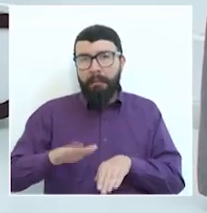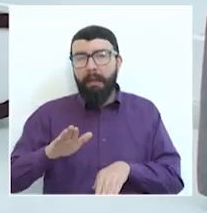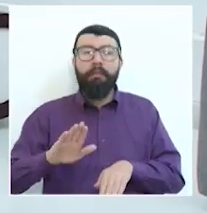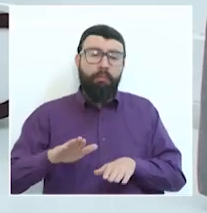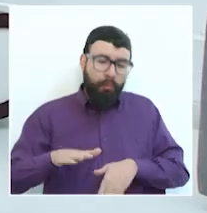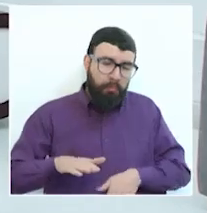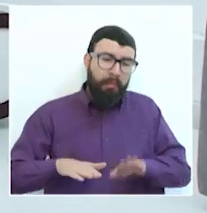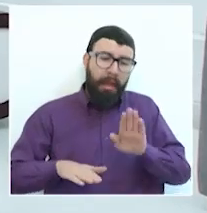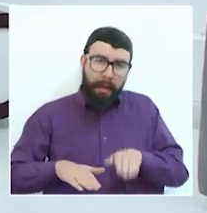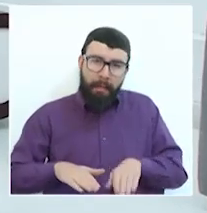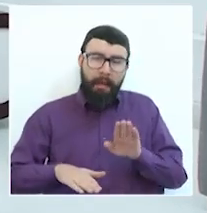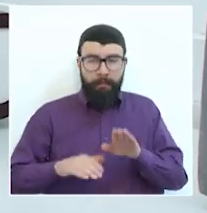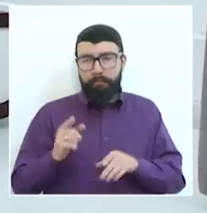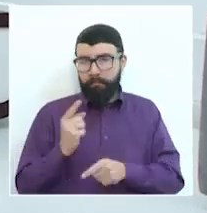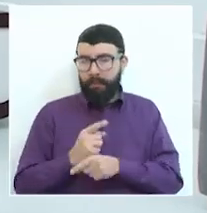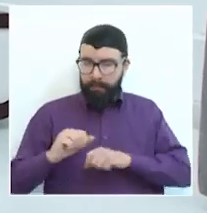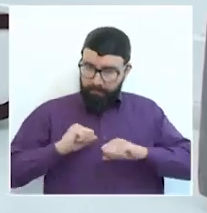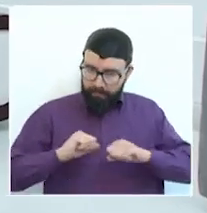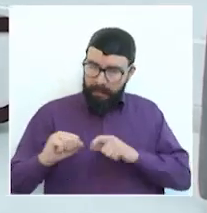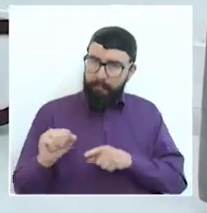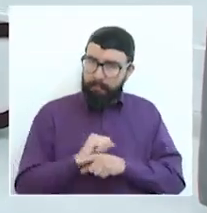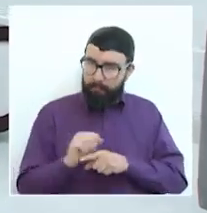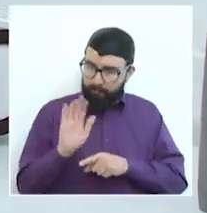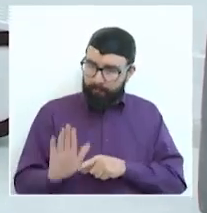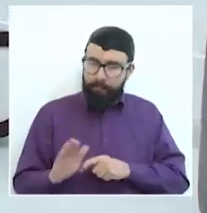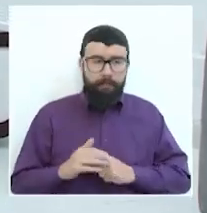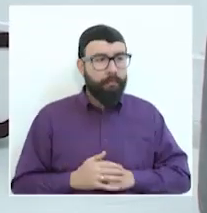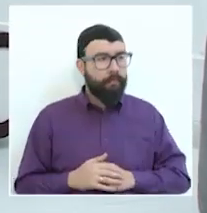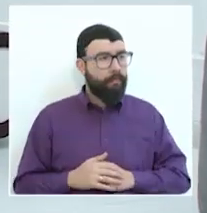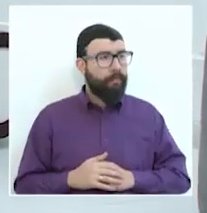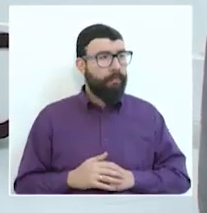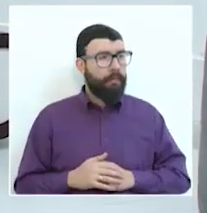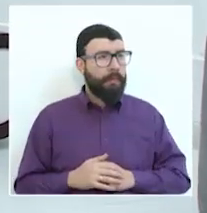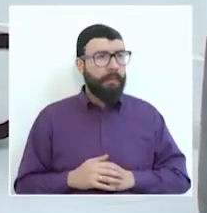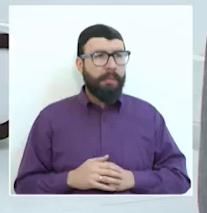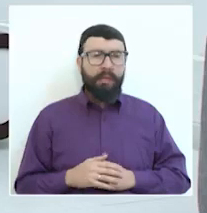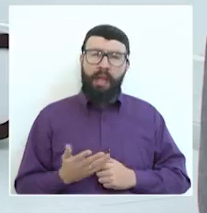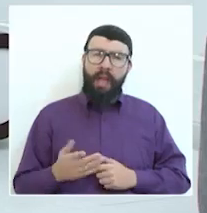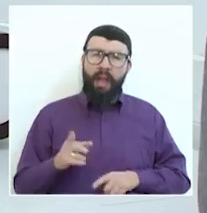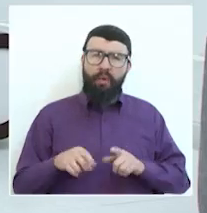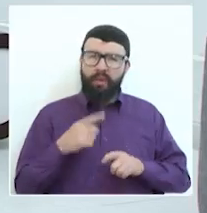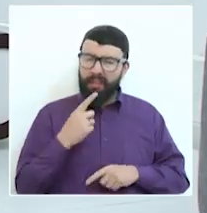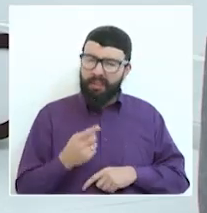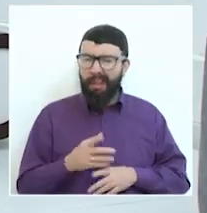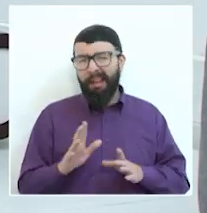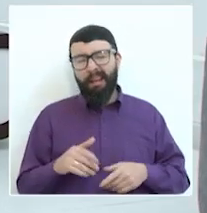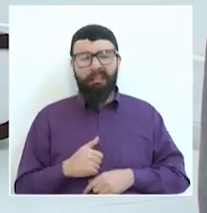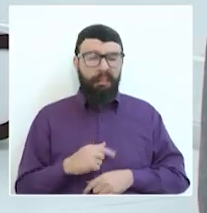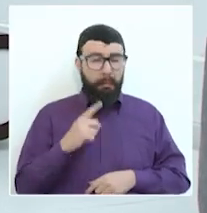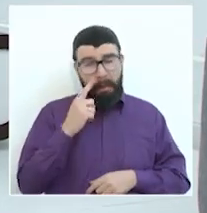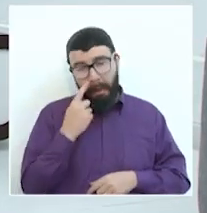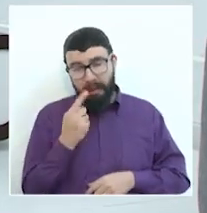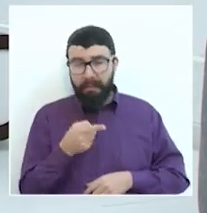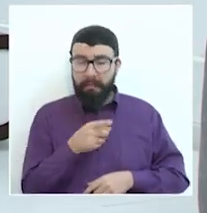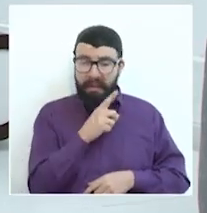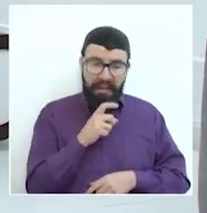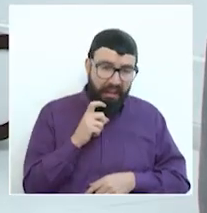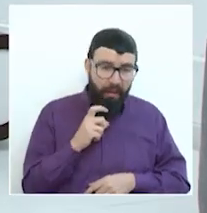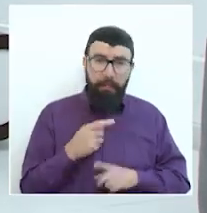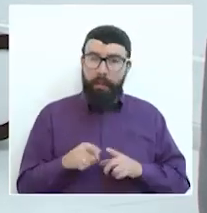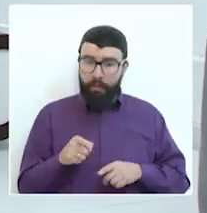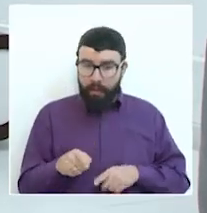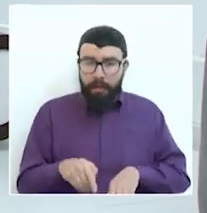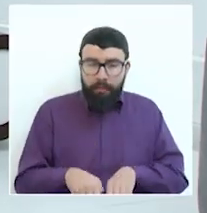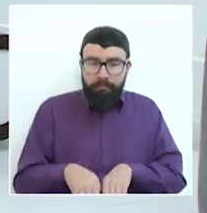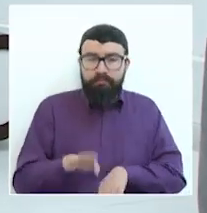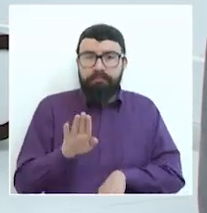Y listo, ese es el ejercicio, ¿sí? Pareciera a veces que puede llegar a ser un poquito aburrido, pero estos cauchitos vienen